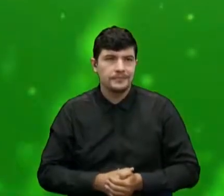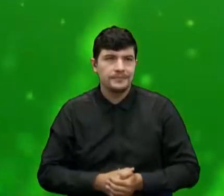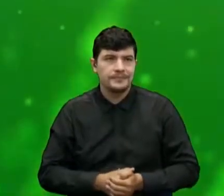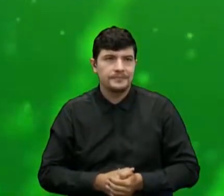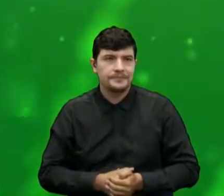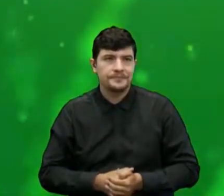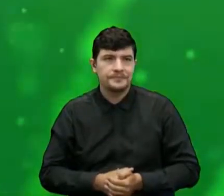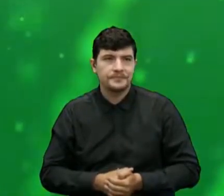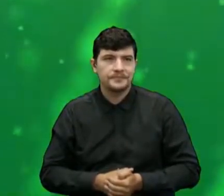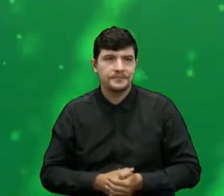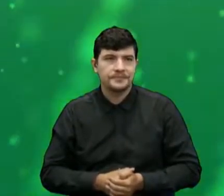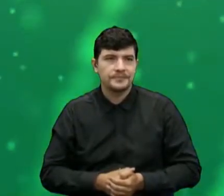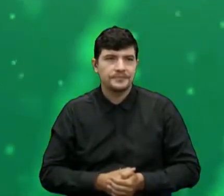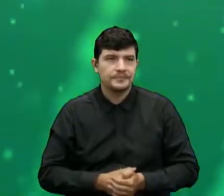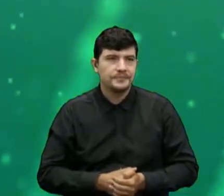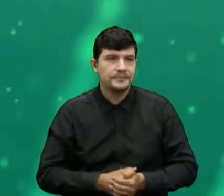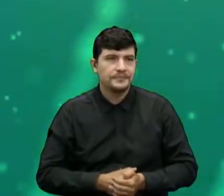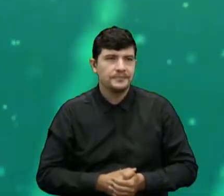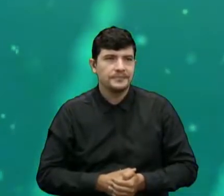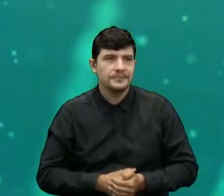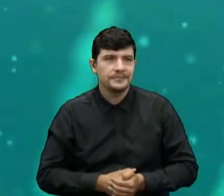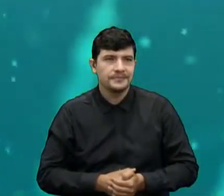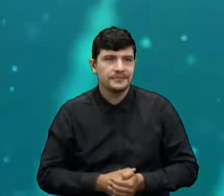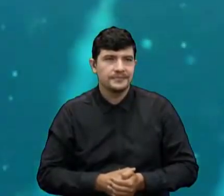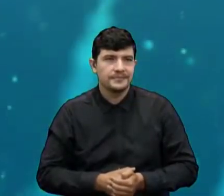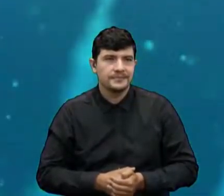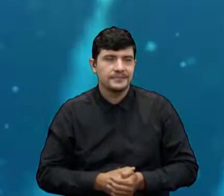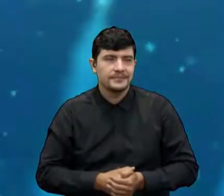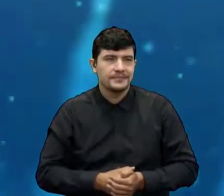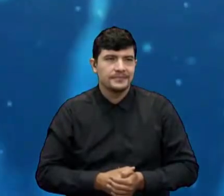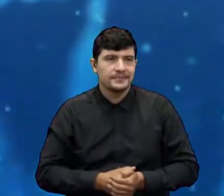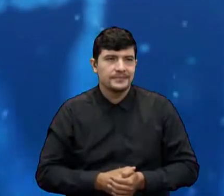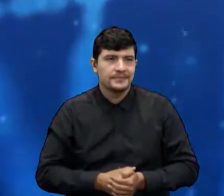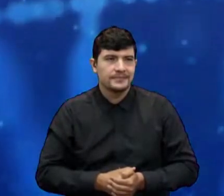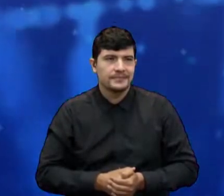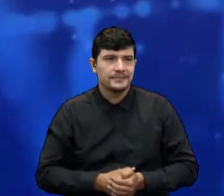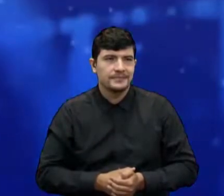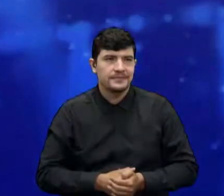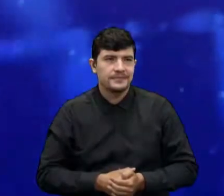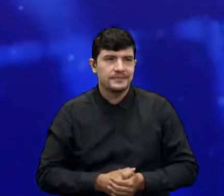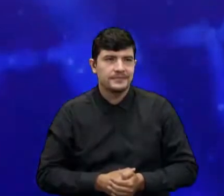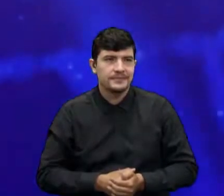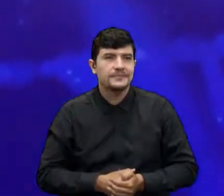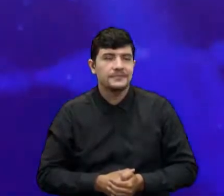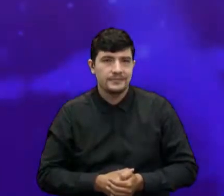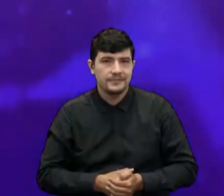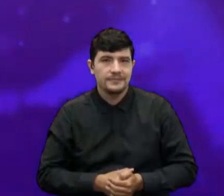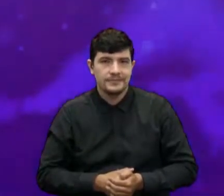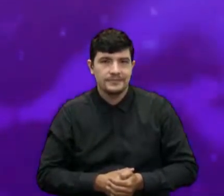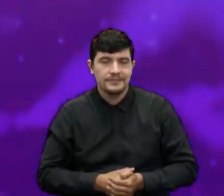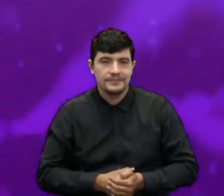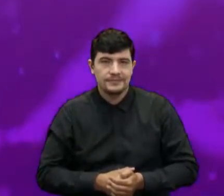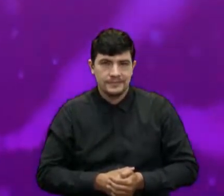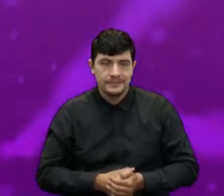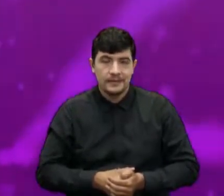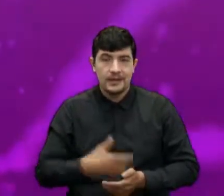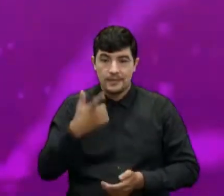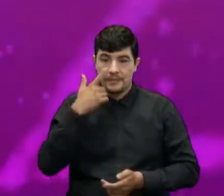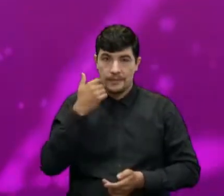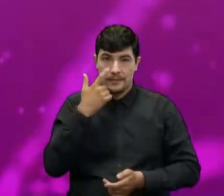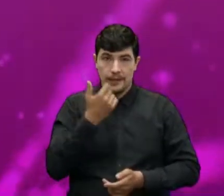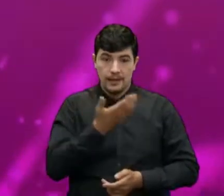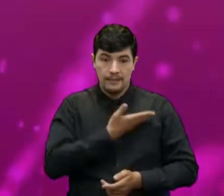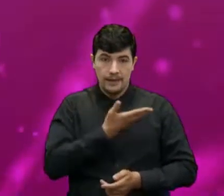Es la que estudia La herencia Biológica De los genes Por parte De los padres A sus hijos